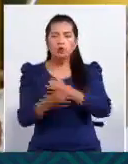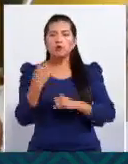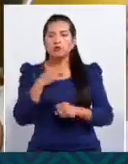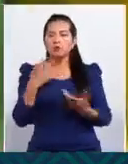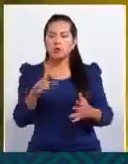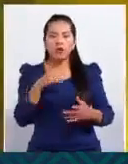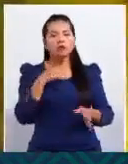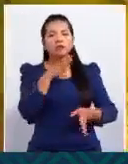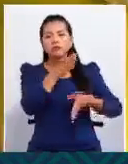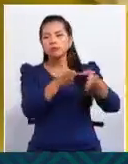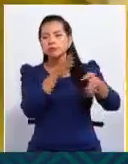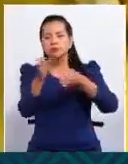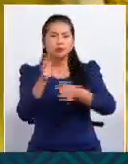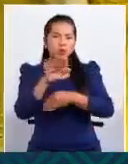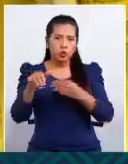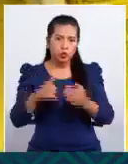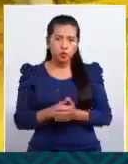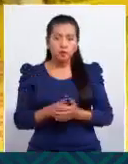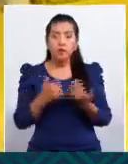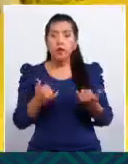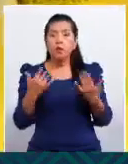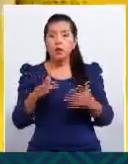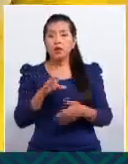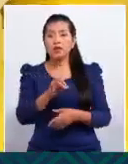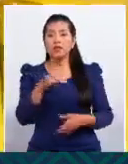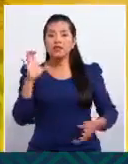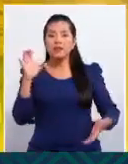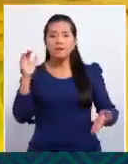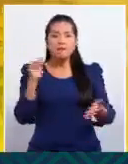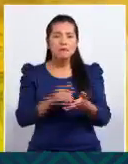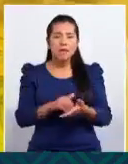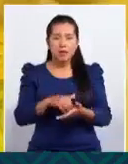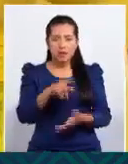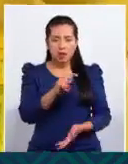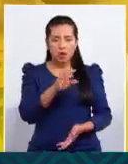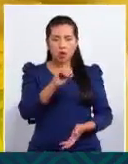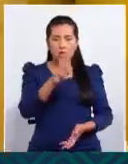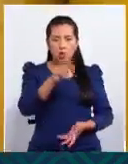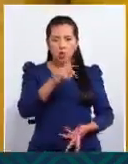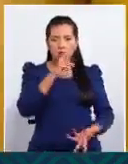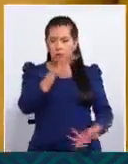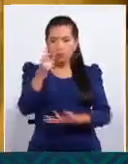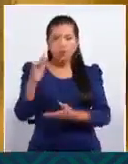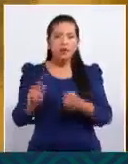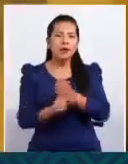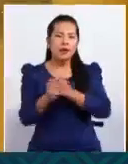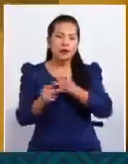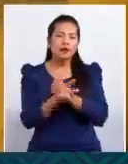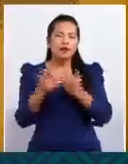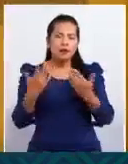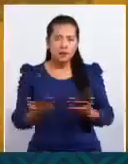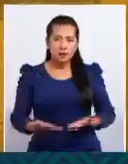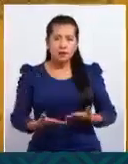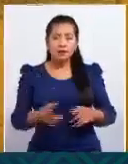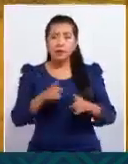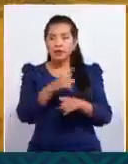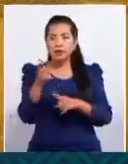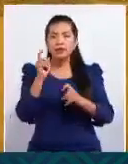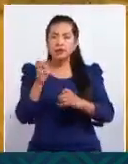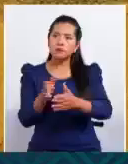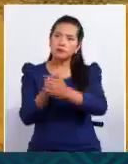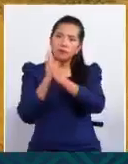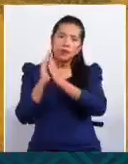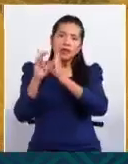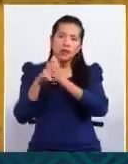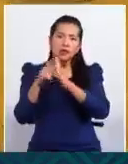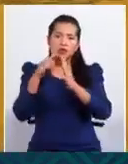unidades productivas. Hay 100.000 toneladas de grano garantizado para esta gestión. Las unidades productivas solo deben hacer el registro y la posterior solicitud